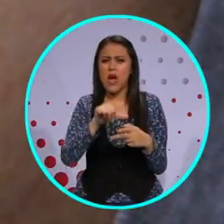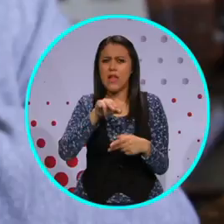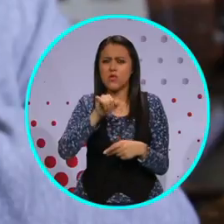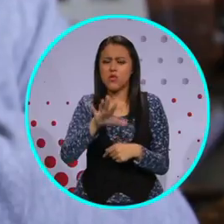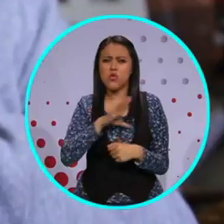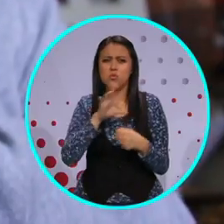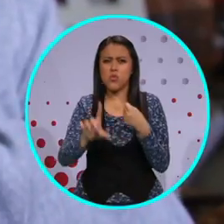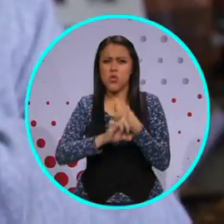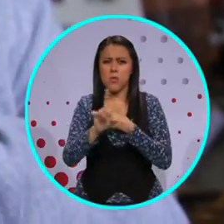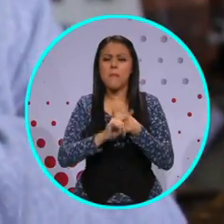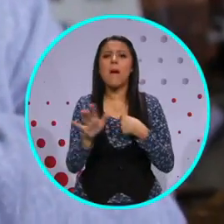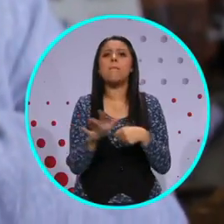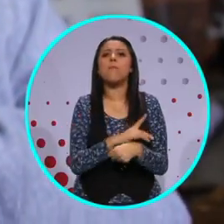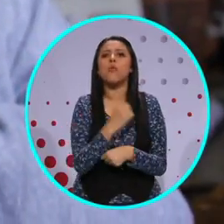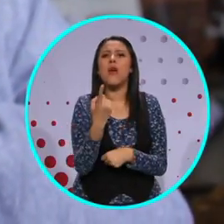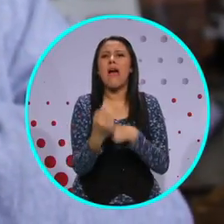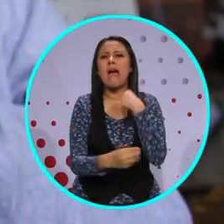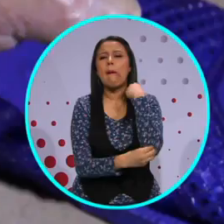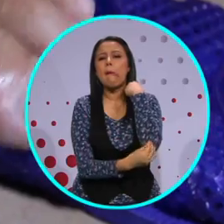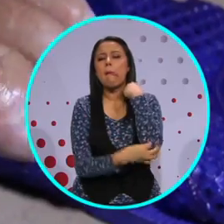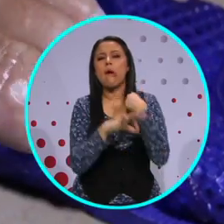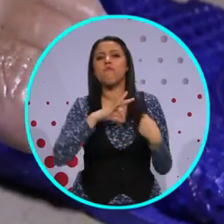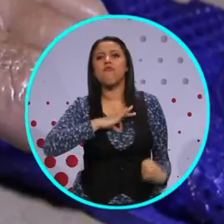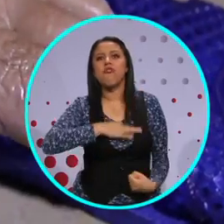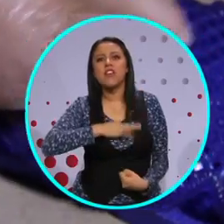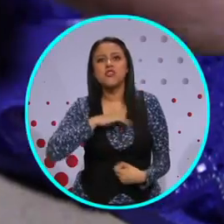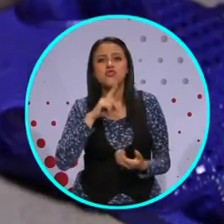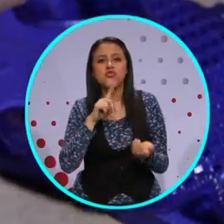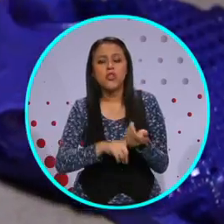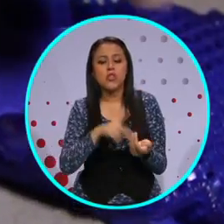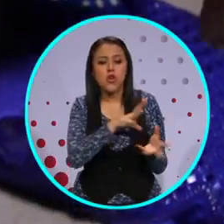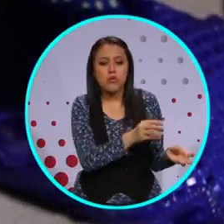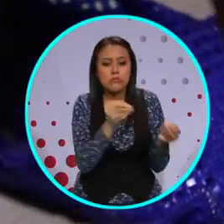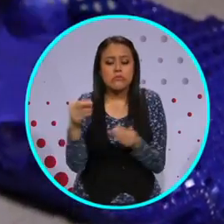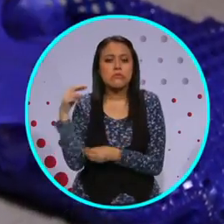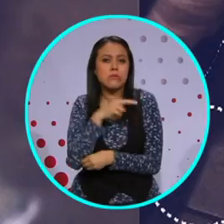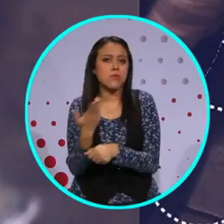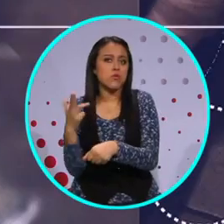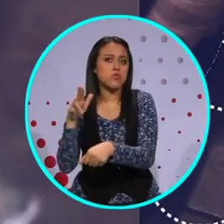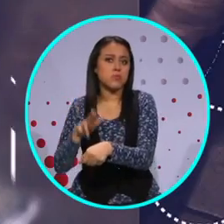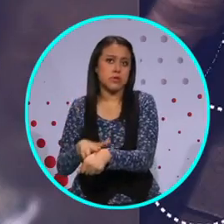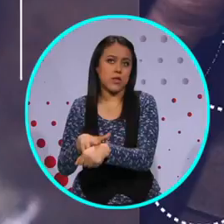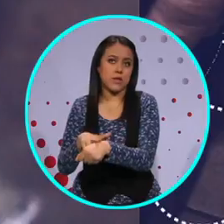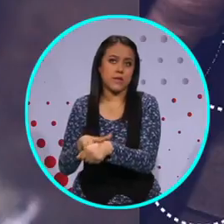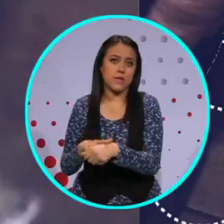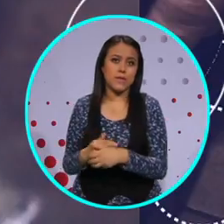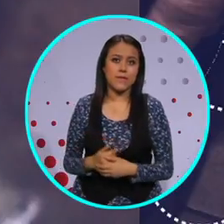real se debía a una fuerte infección de inmediato lo trasladaron a un hospital